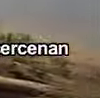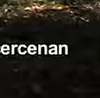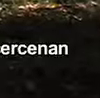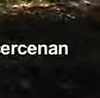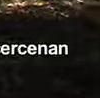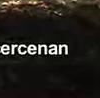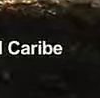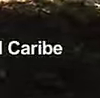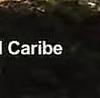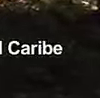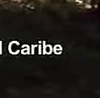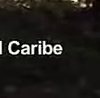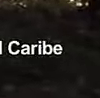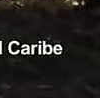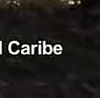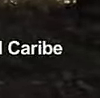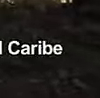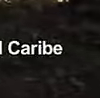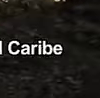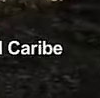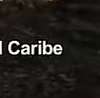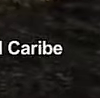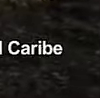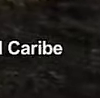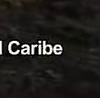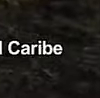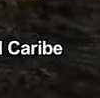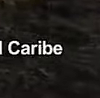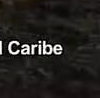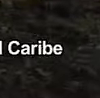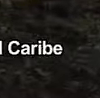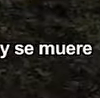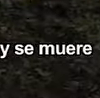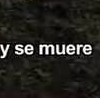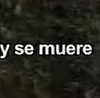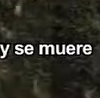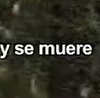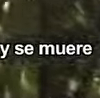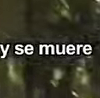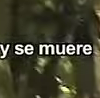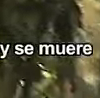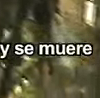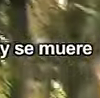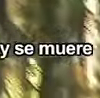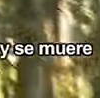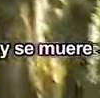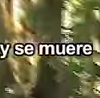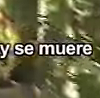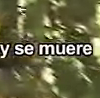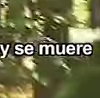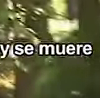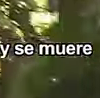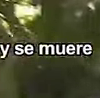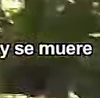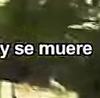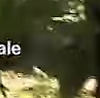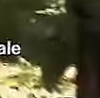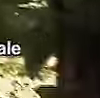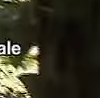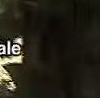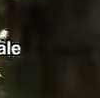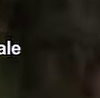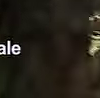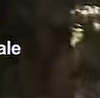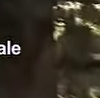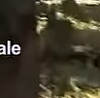mutilan y cercenan. Como ese gran paraíso, esa bruja del Caribe. Ese misterio de Gandoca que hoy sufre y se muere. Porque